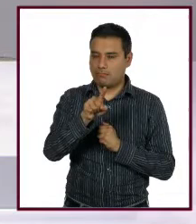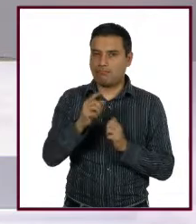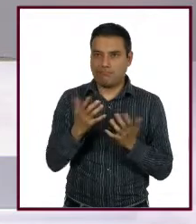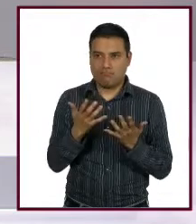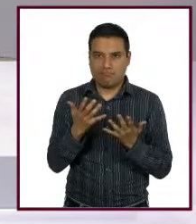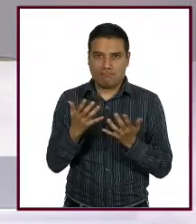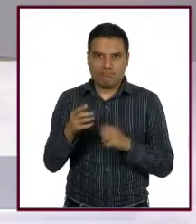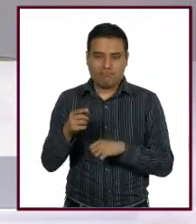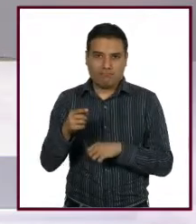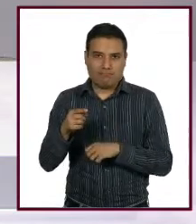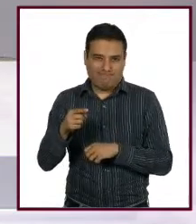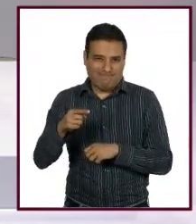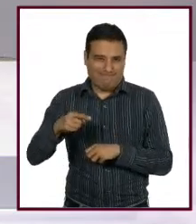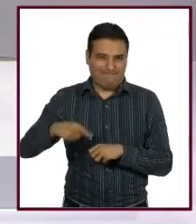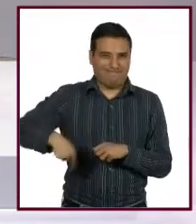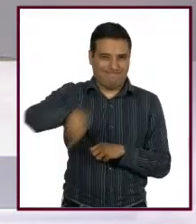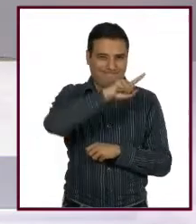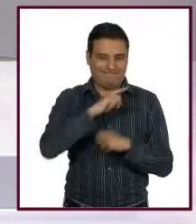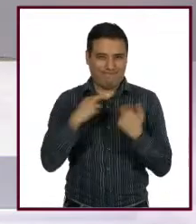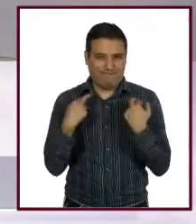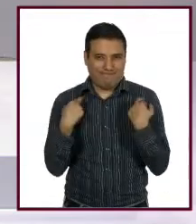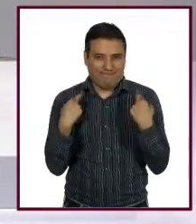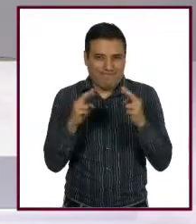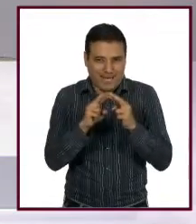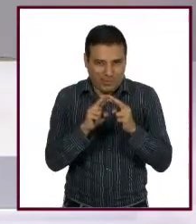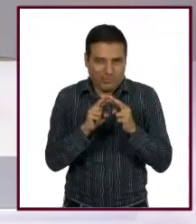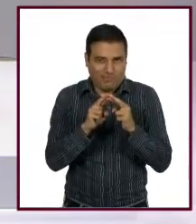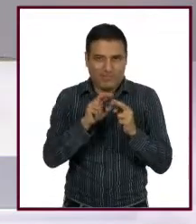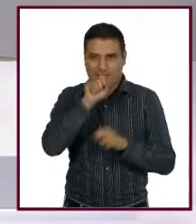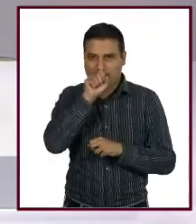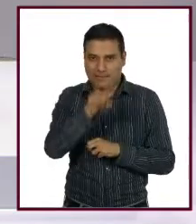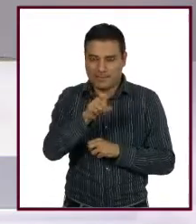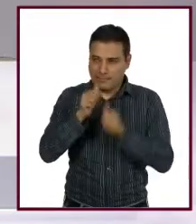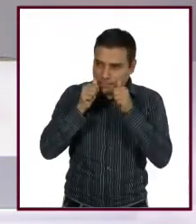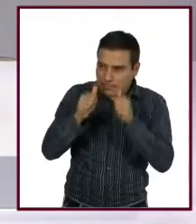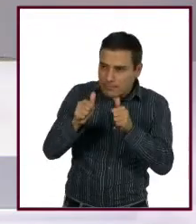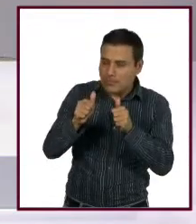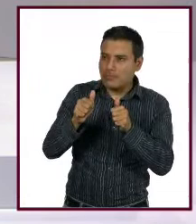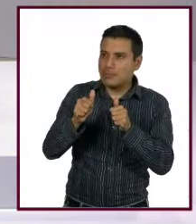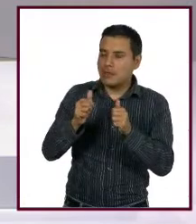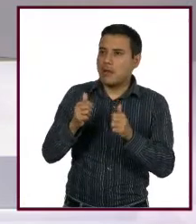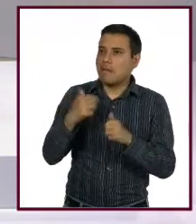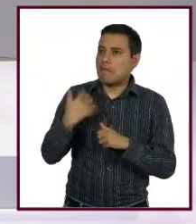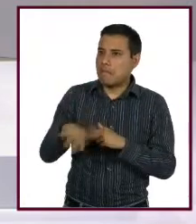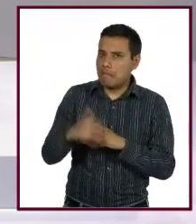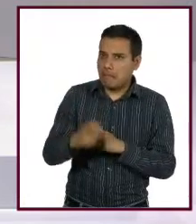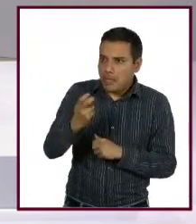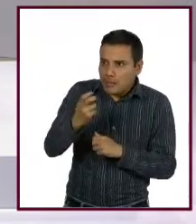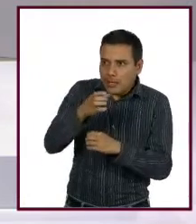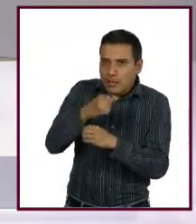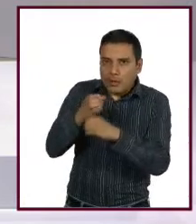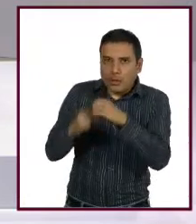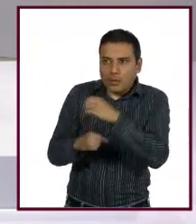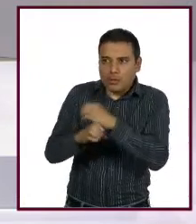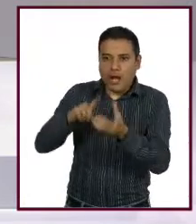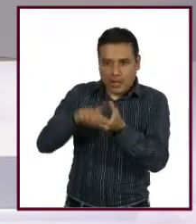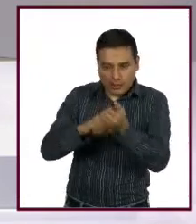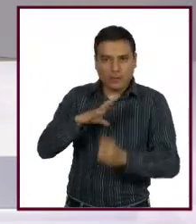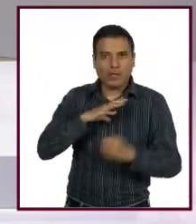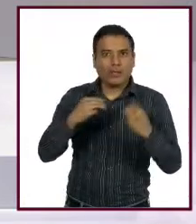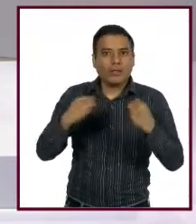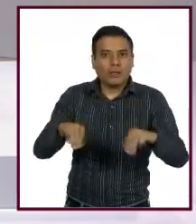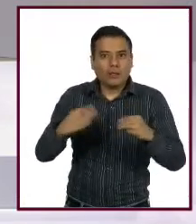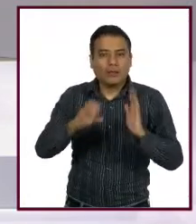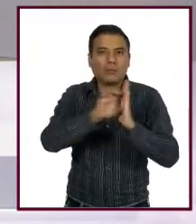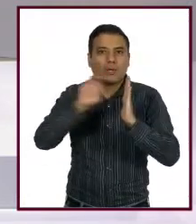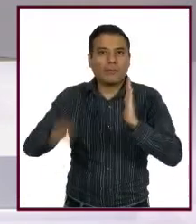los docentes lo están revisando junto con nosotros, artículos que están en cualquier supermercado. Si hablamos de desodorantes, si hablamos